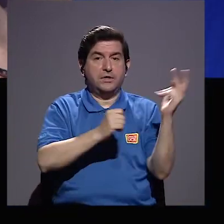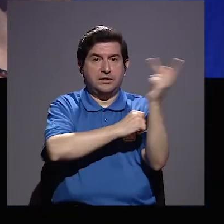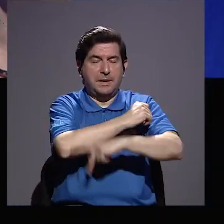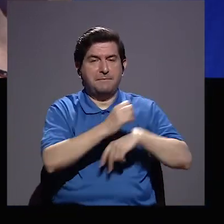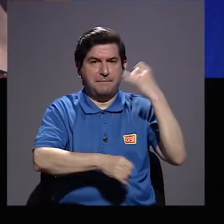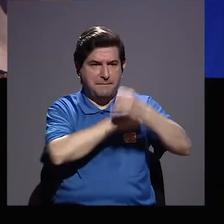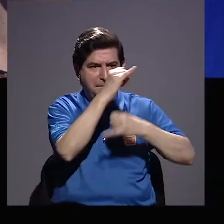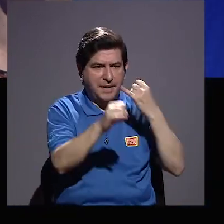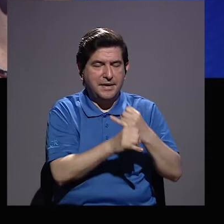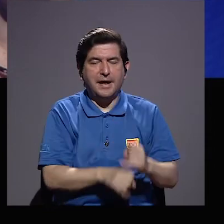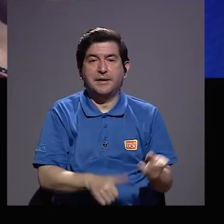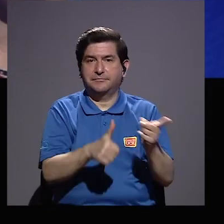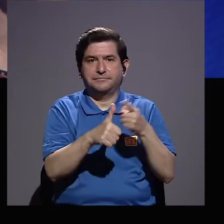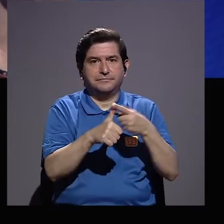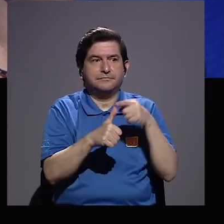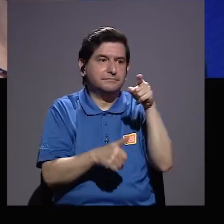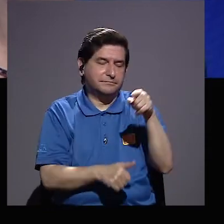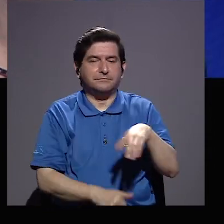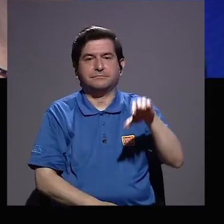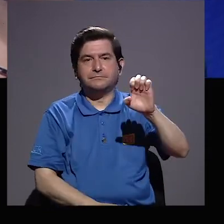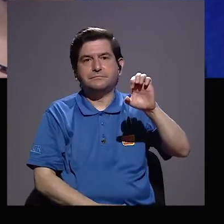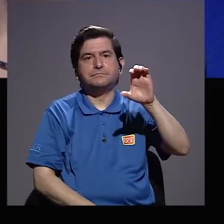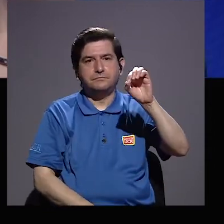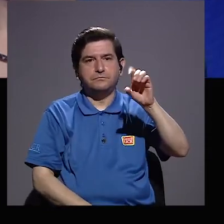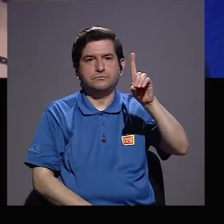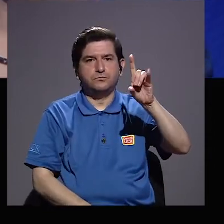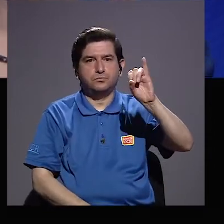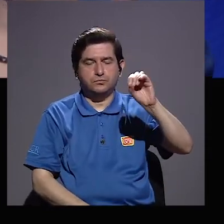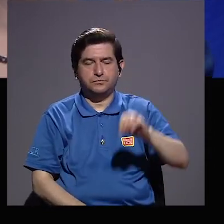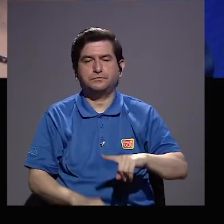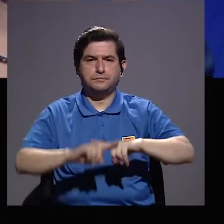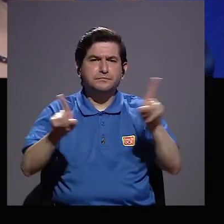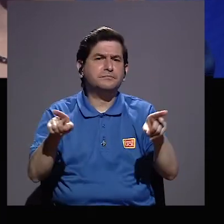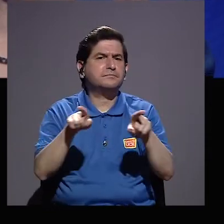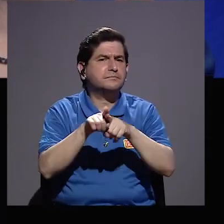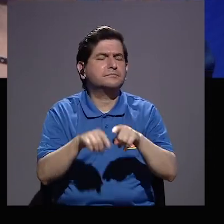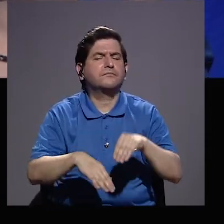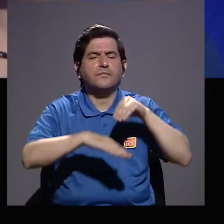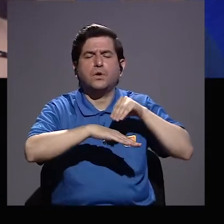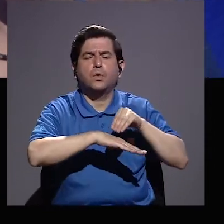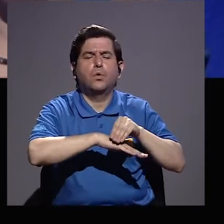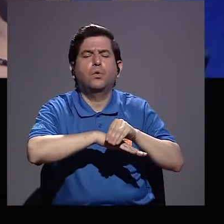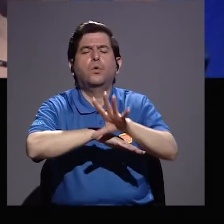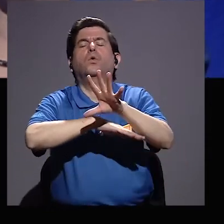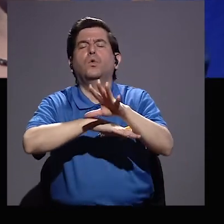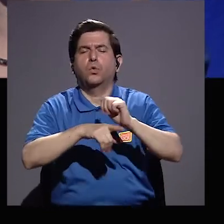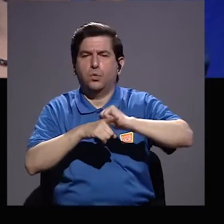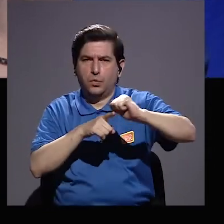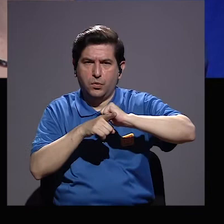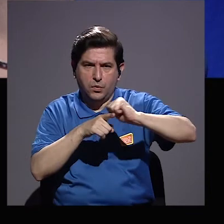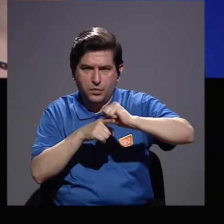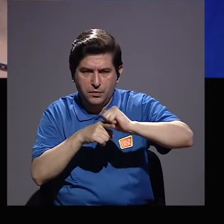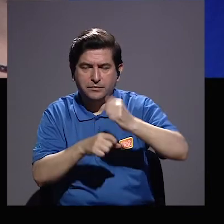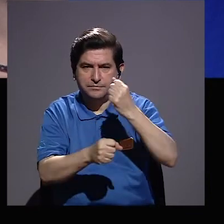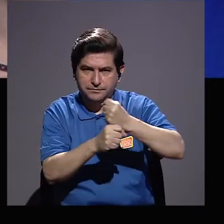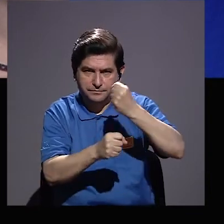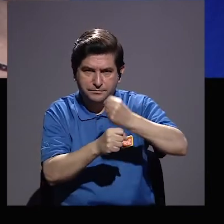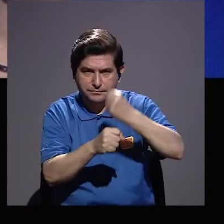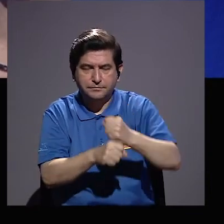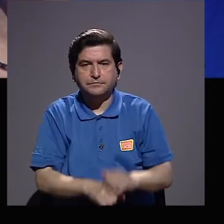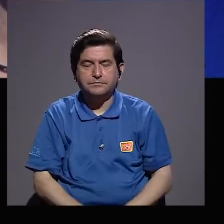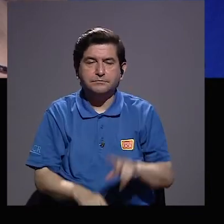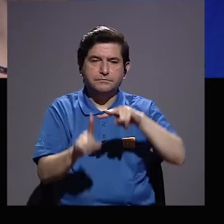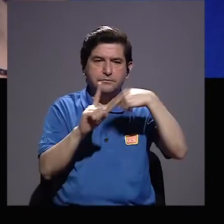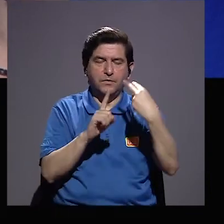Internacional la pionera fue doña Elizabeth, sino que además ha permeado el ejercicio de su